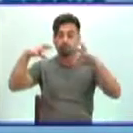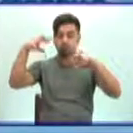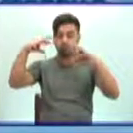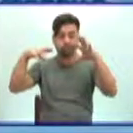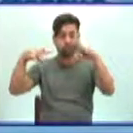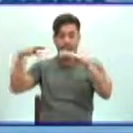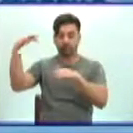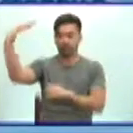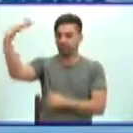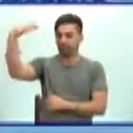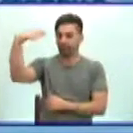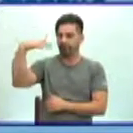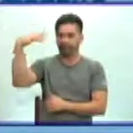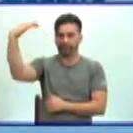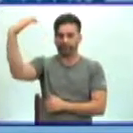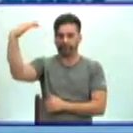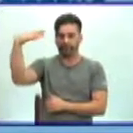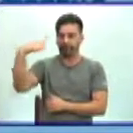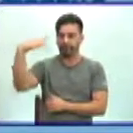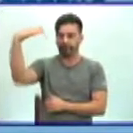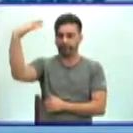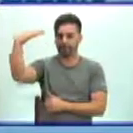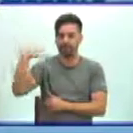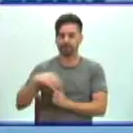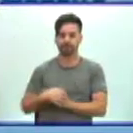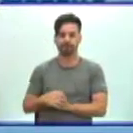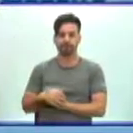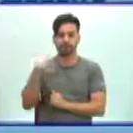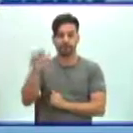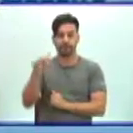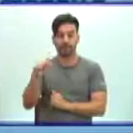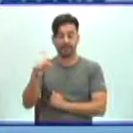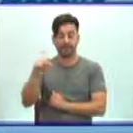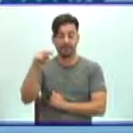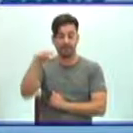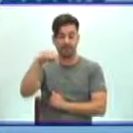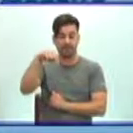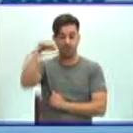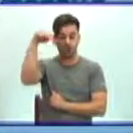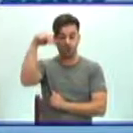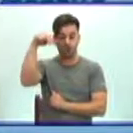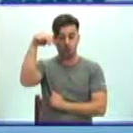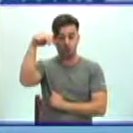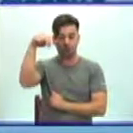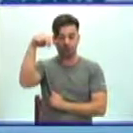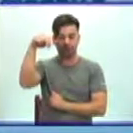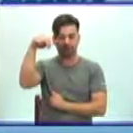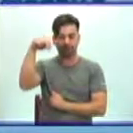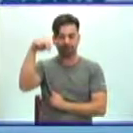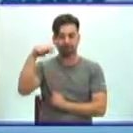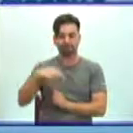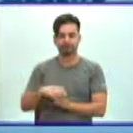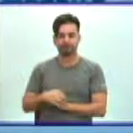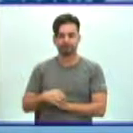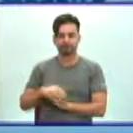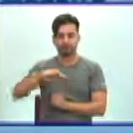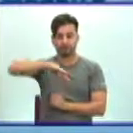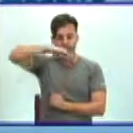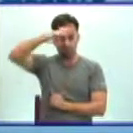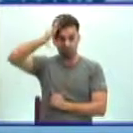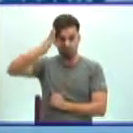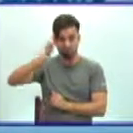Y la ladera de Barlovento, o sea, la ladera norte de estos sistemas montañosos, presentan una